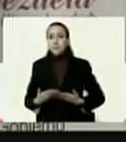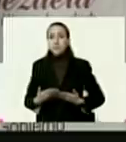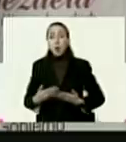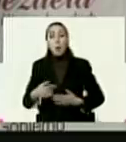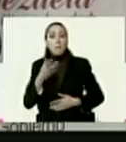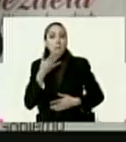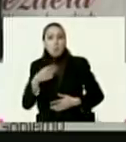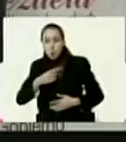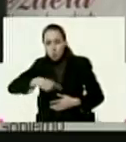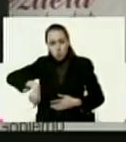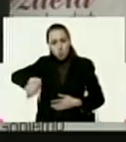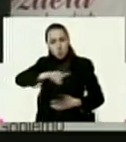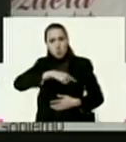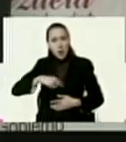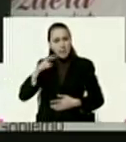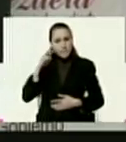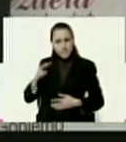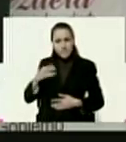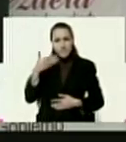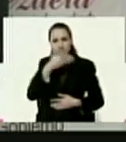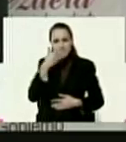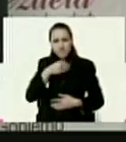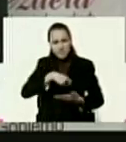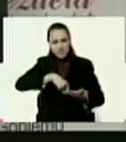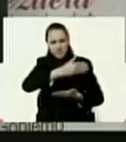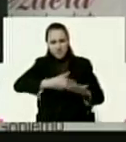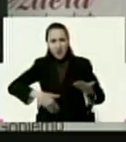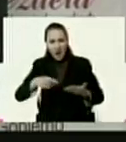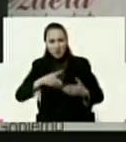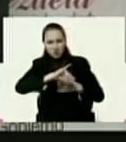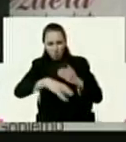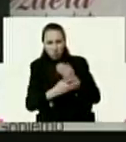¿Ustedes alguna vez han visto una carta firmada por Juan Guaidó?